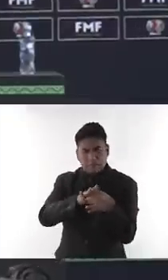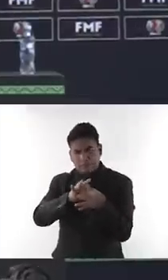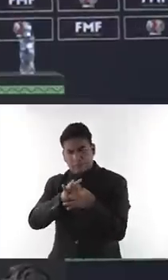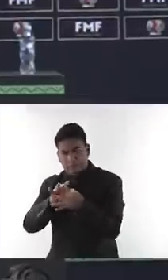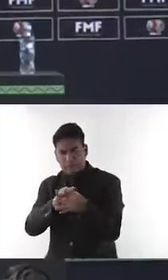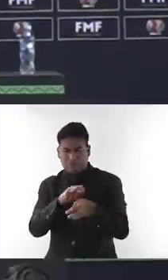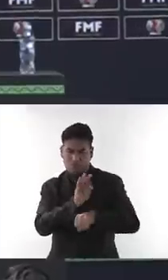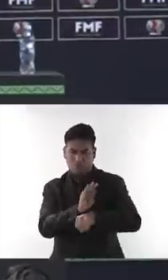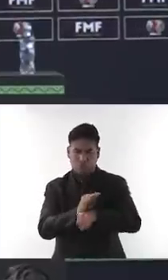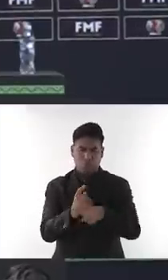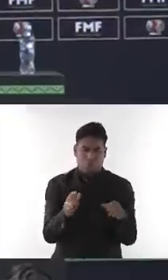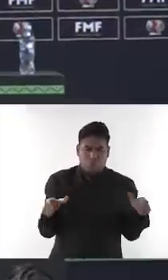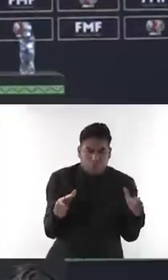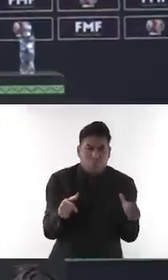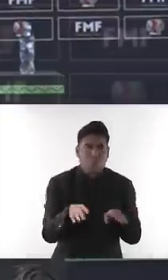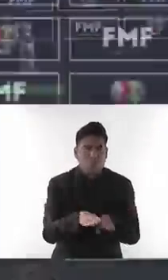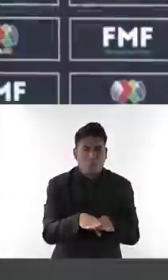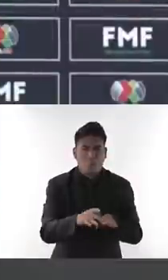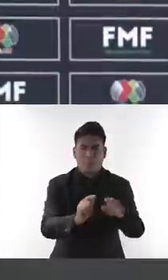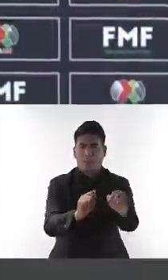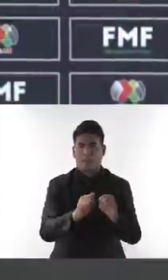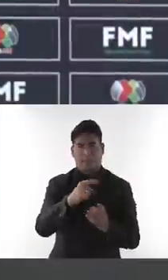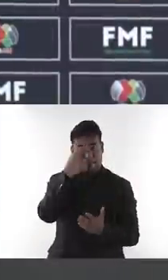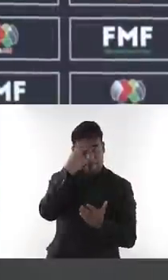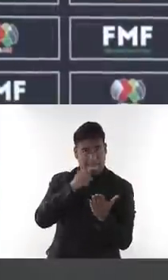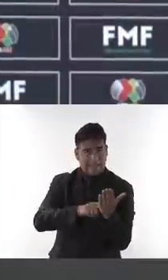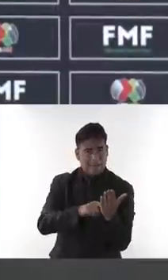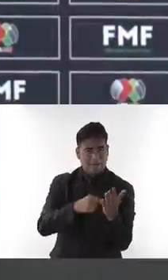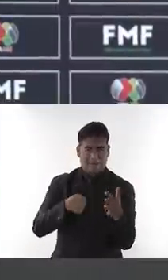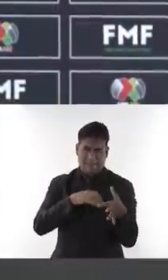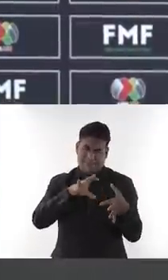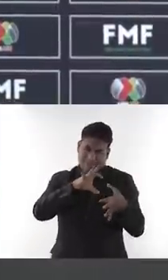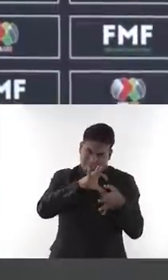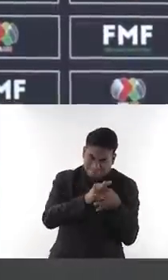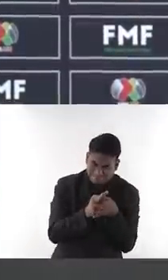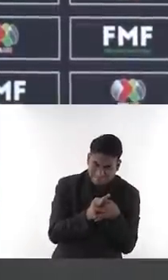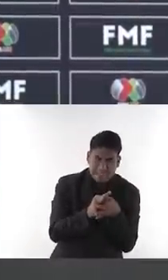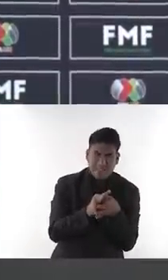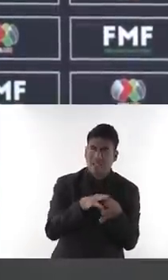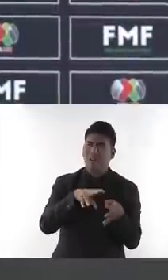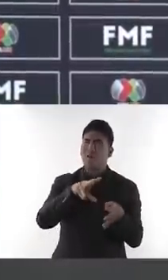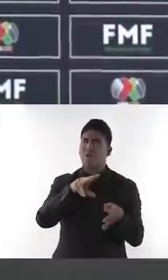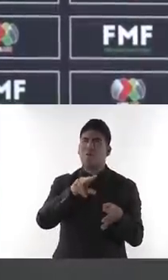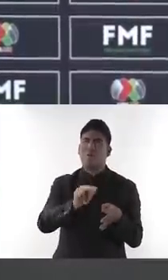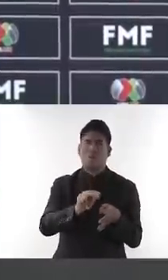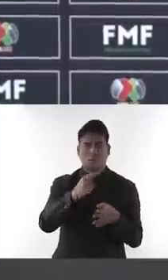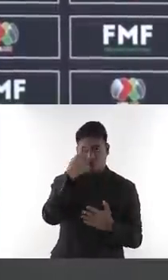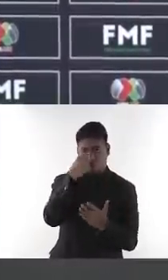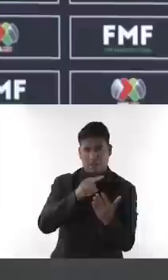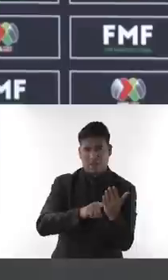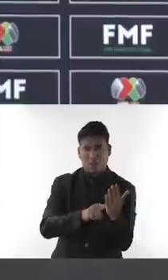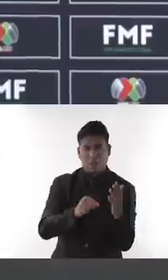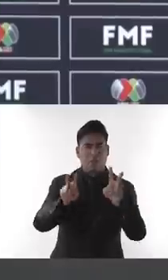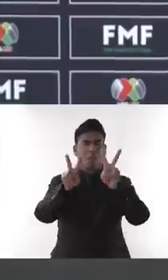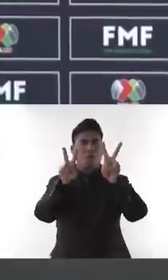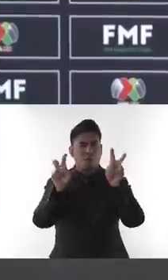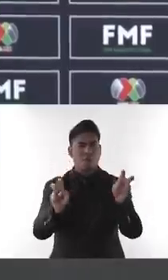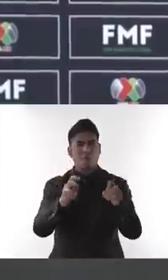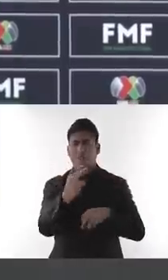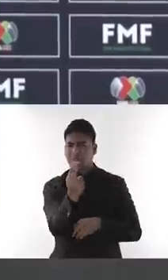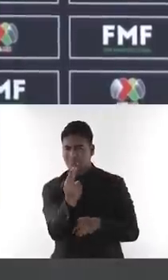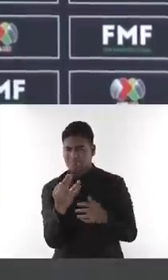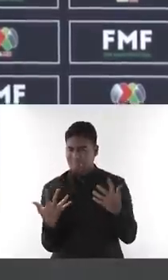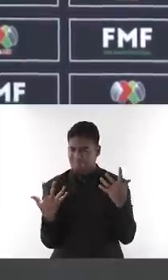Buenas tardes, Leonardo. Me parece que más que candados es un tema de operación y de tener